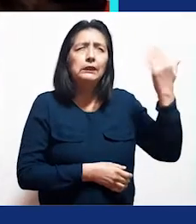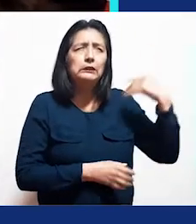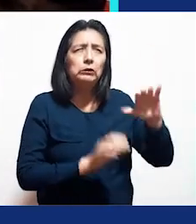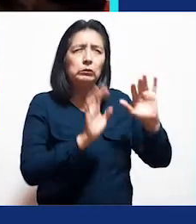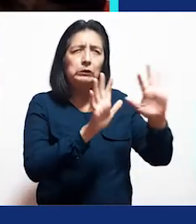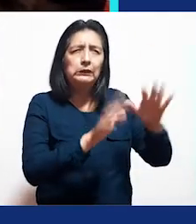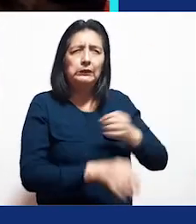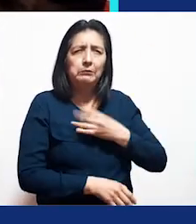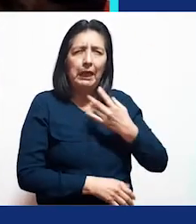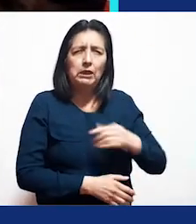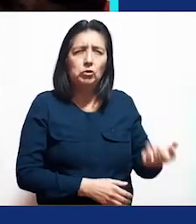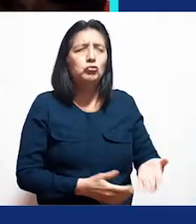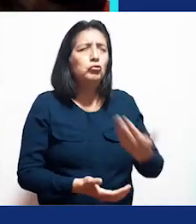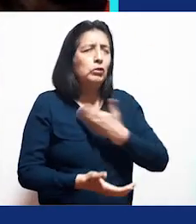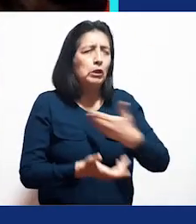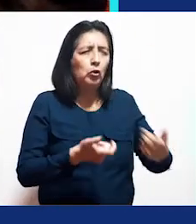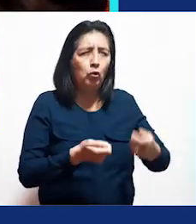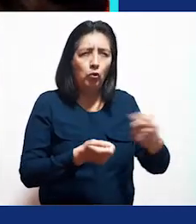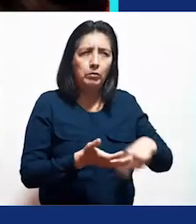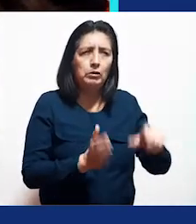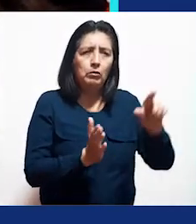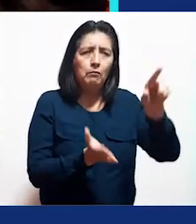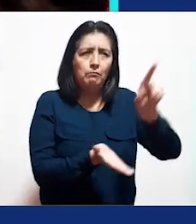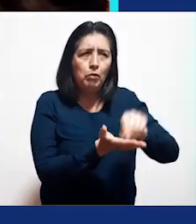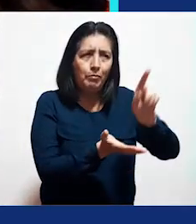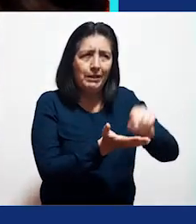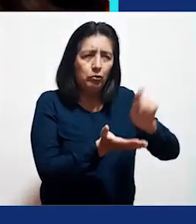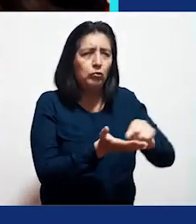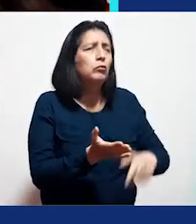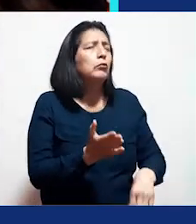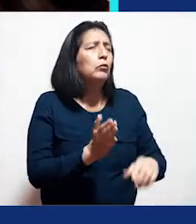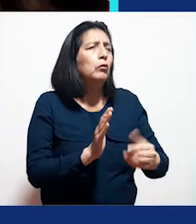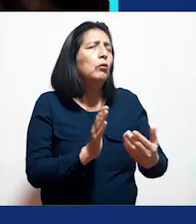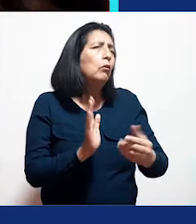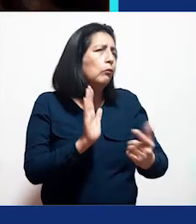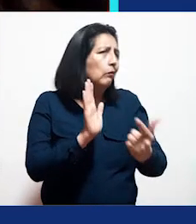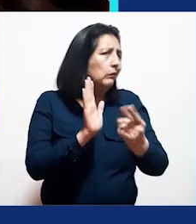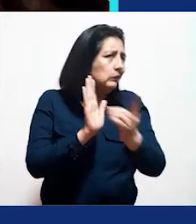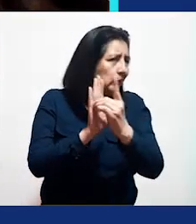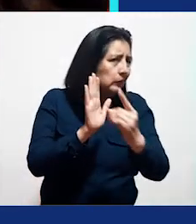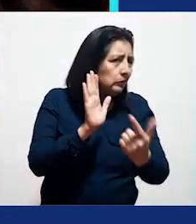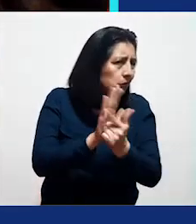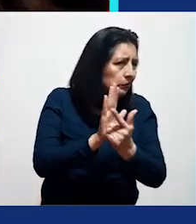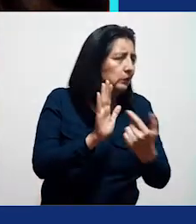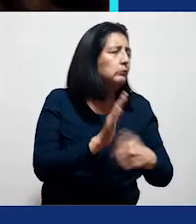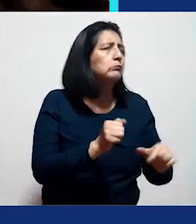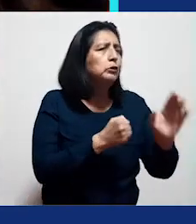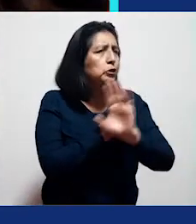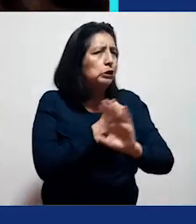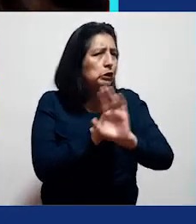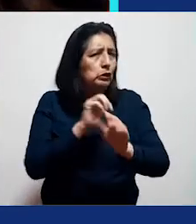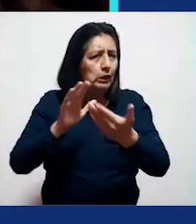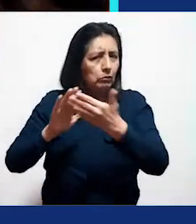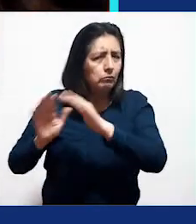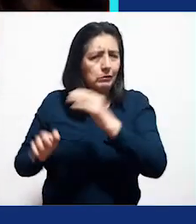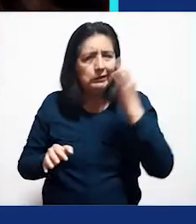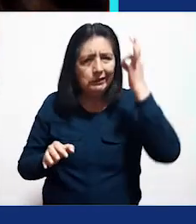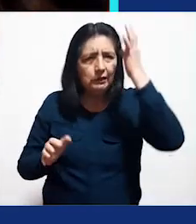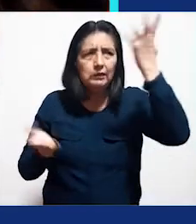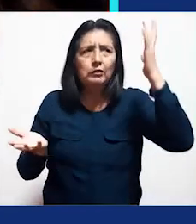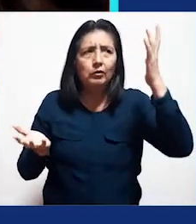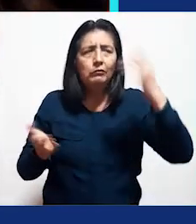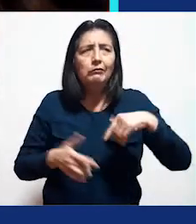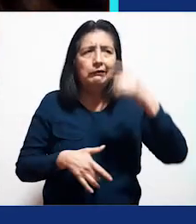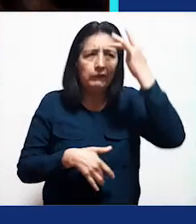10 de mayo, el gobierno publicó un decreto legislativo destinado a la protección de los pueblos indígenas frente